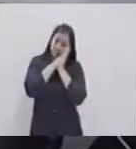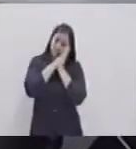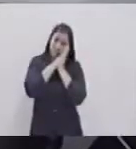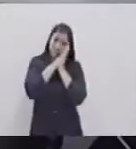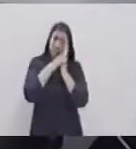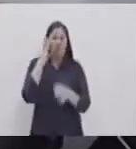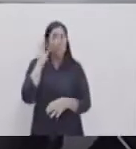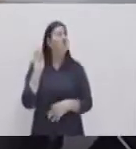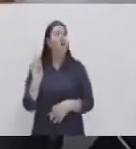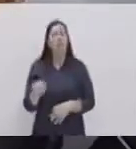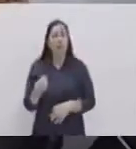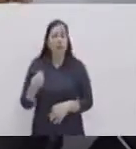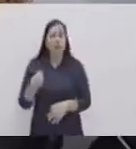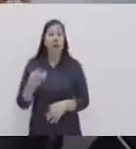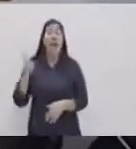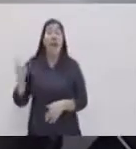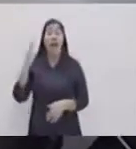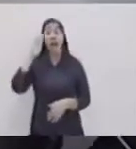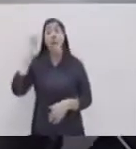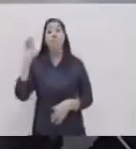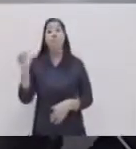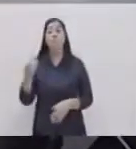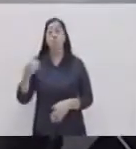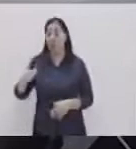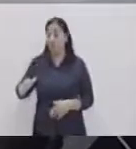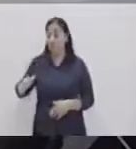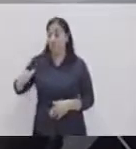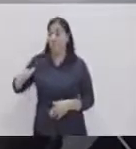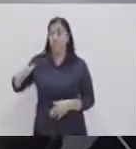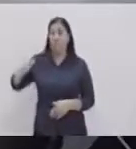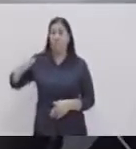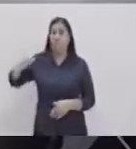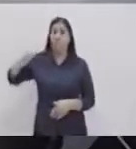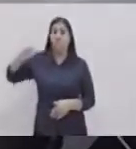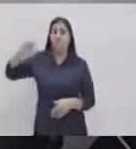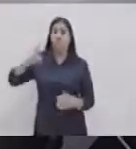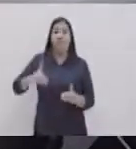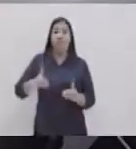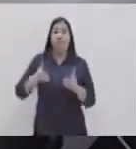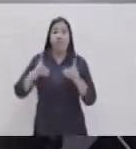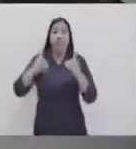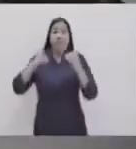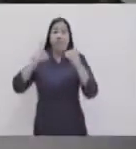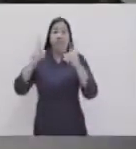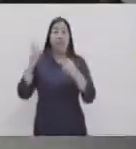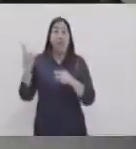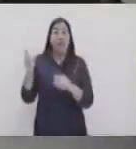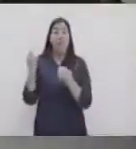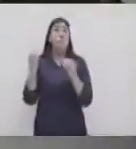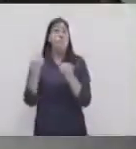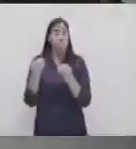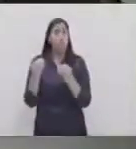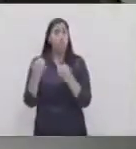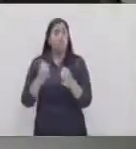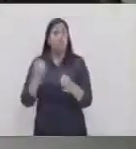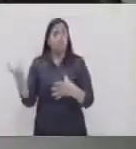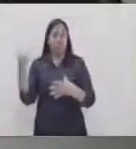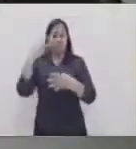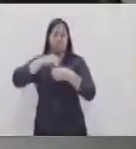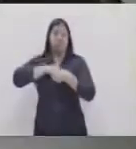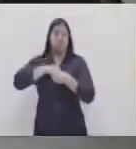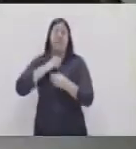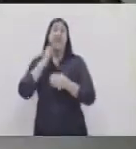razón? Porque está en constante crecimiento, son muchas las emociones que el joven está viviendo,